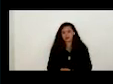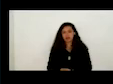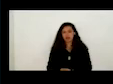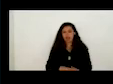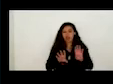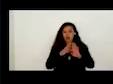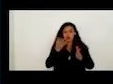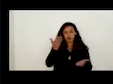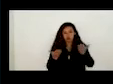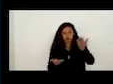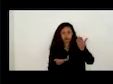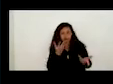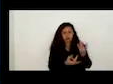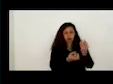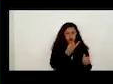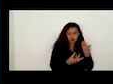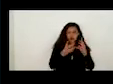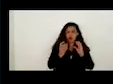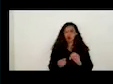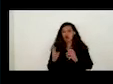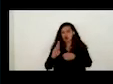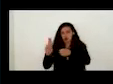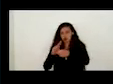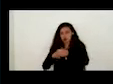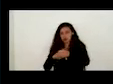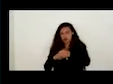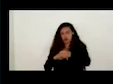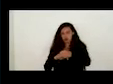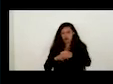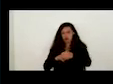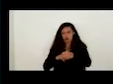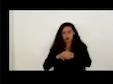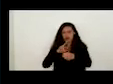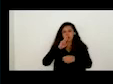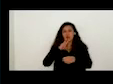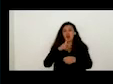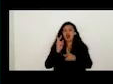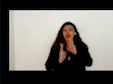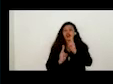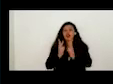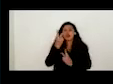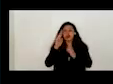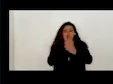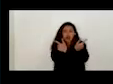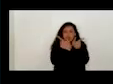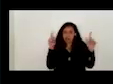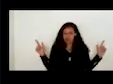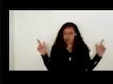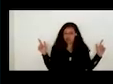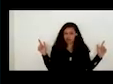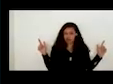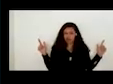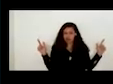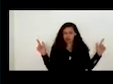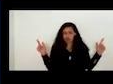equivalencia crudo o sometido a cocción. Lo ideal, por eso les mencionaba, que las verduras las dejamos libres sea, entre más